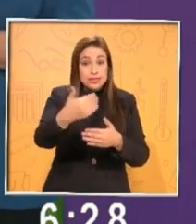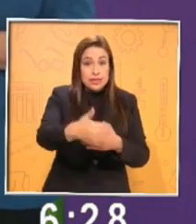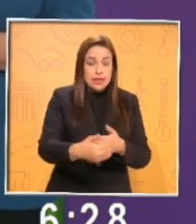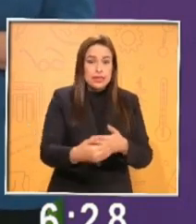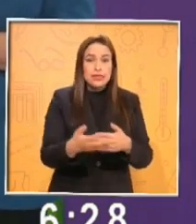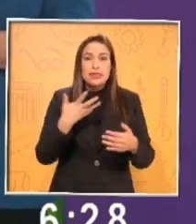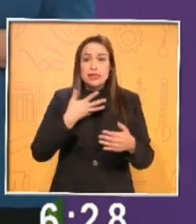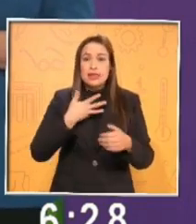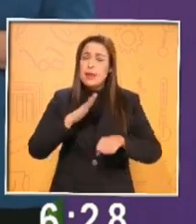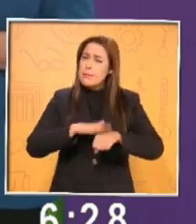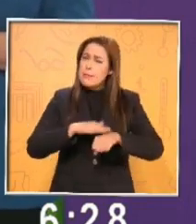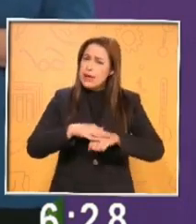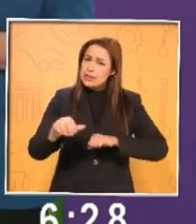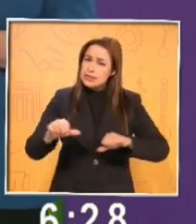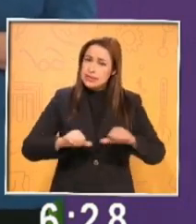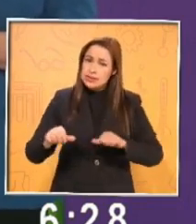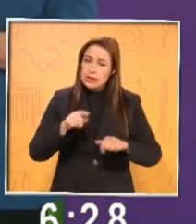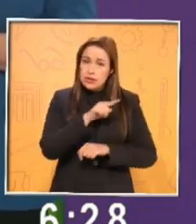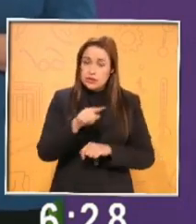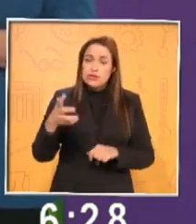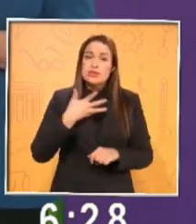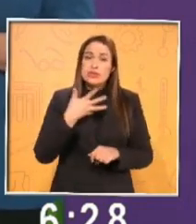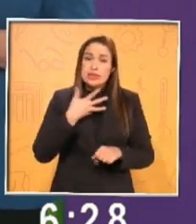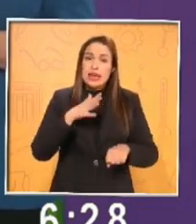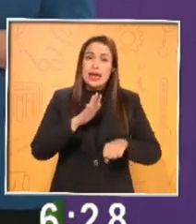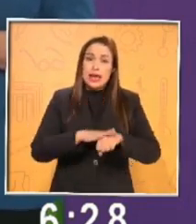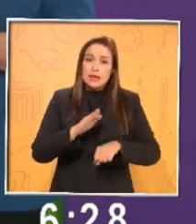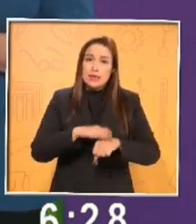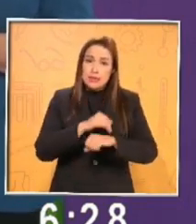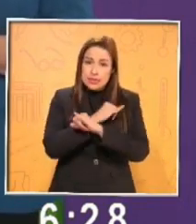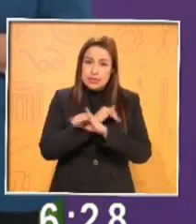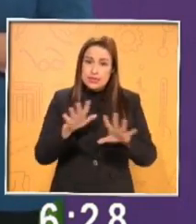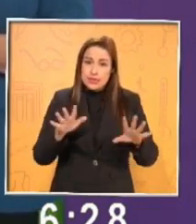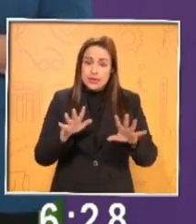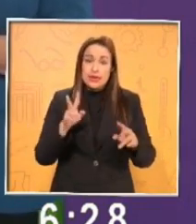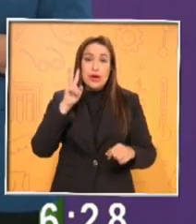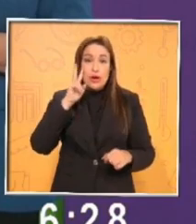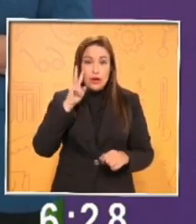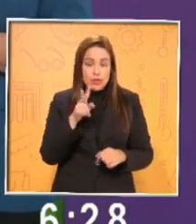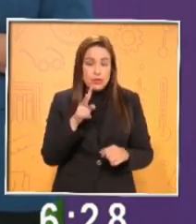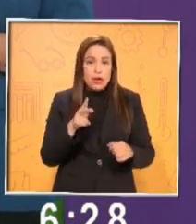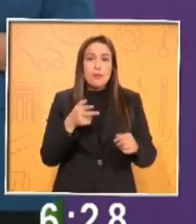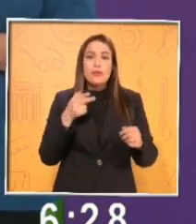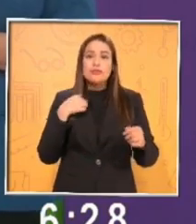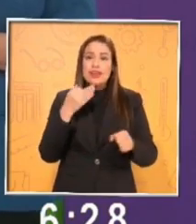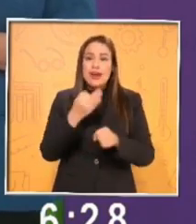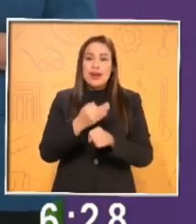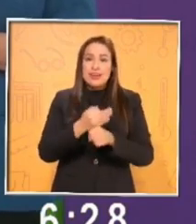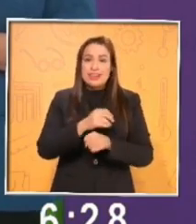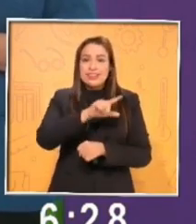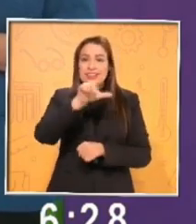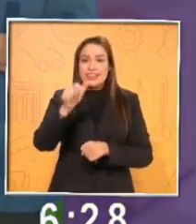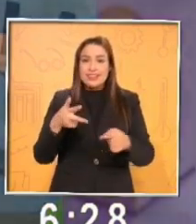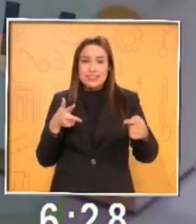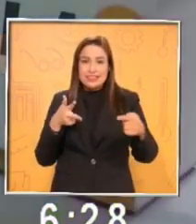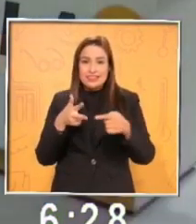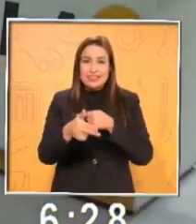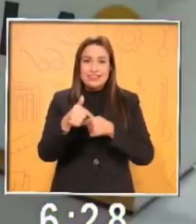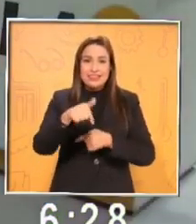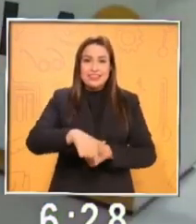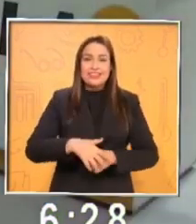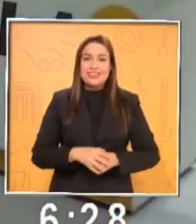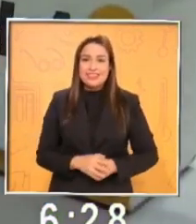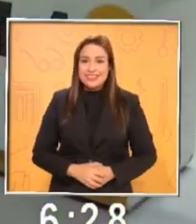otras actividades para que tengan ustedes más información. Nos vemos ahorita después del corte.